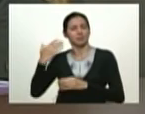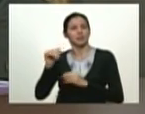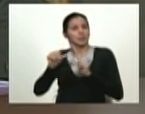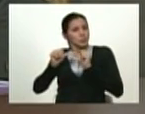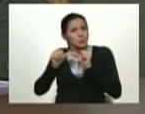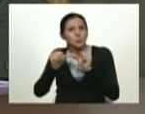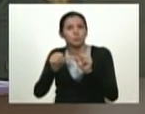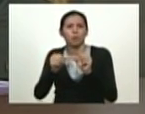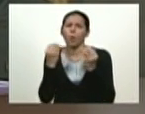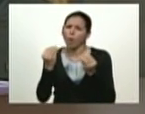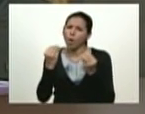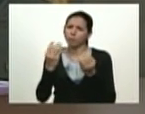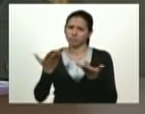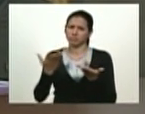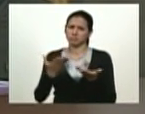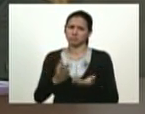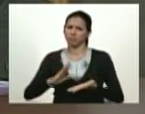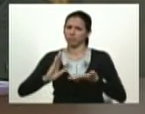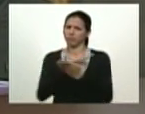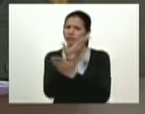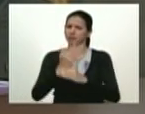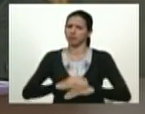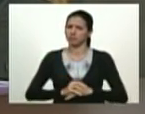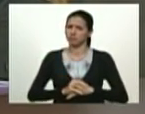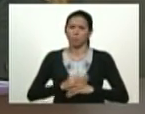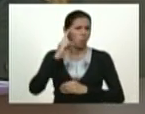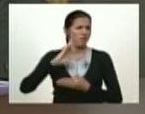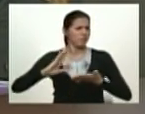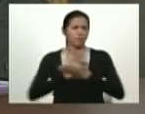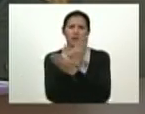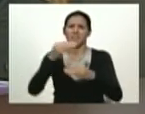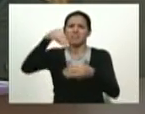ser expulsado casi a patadas de la Asamblea Nacional nuestro libertador?